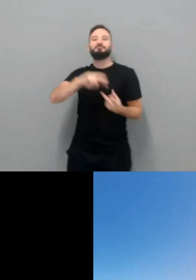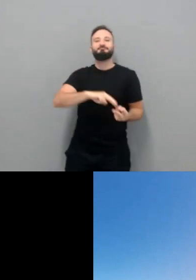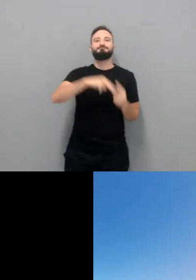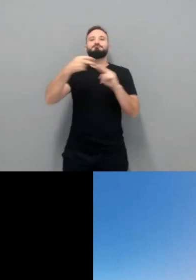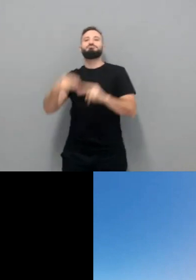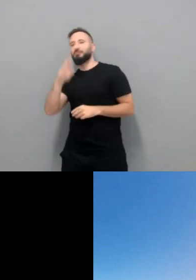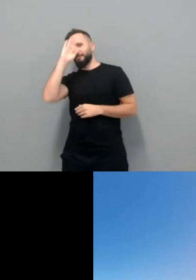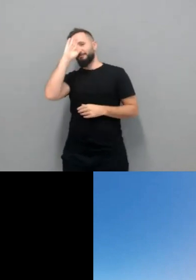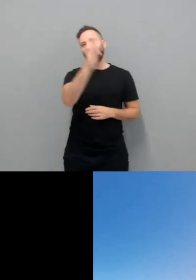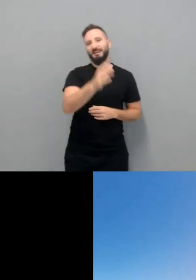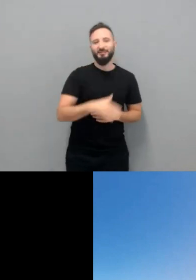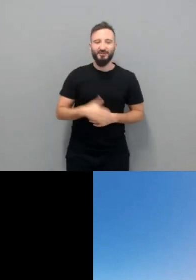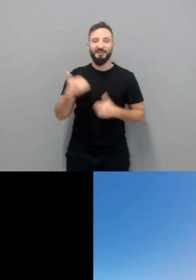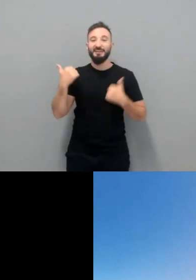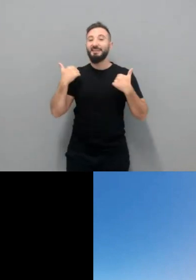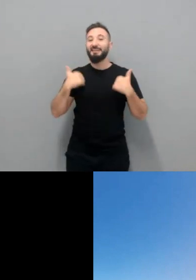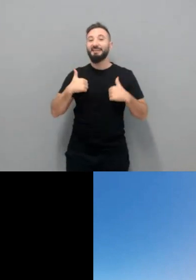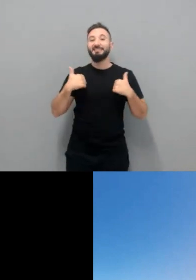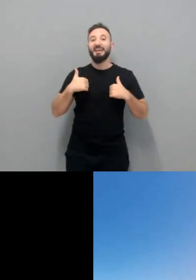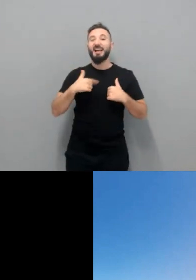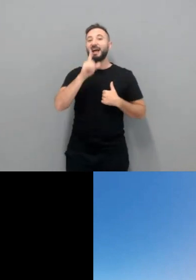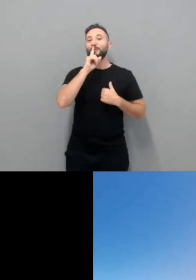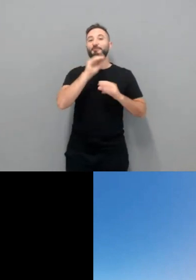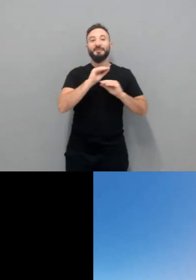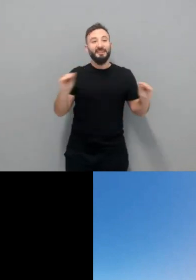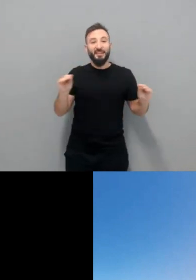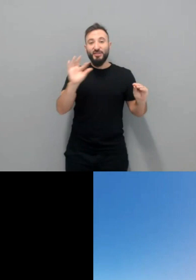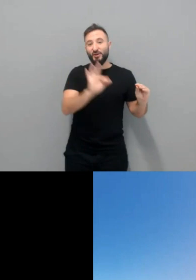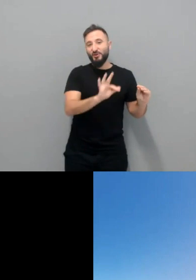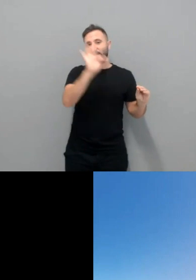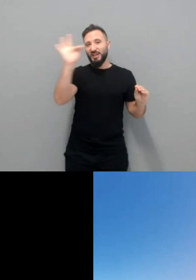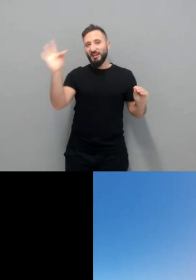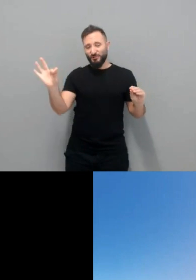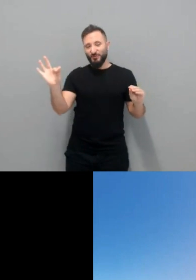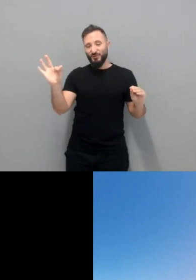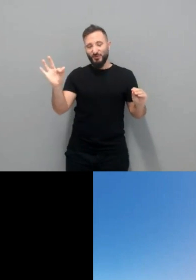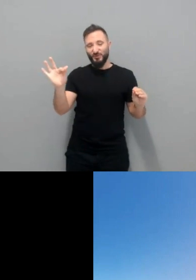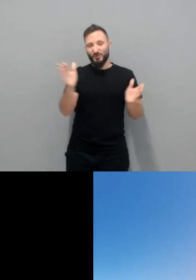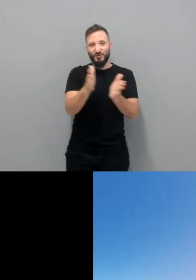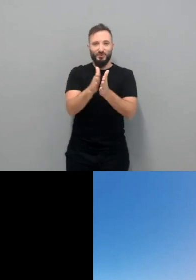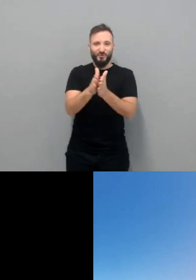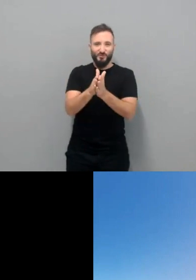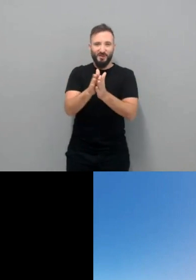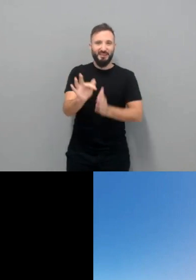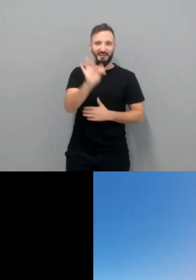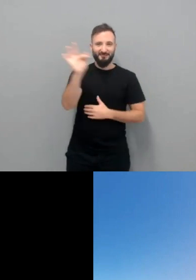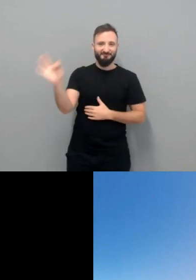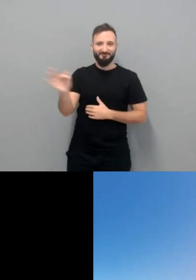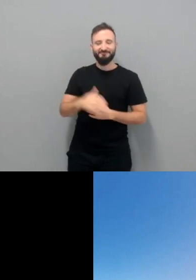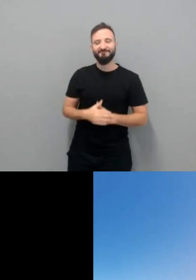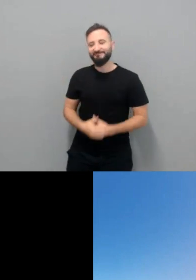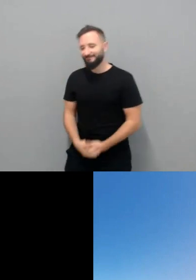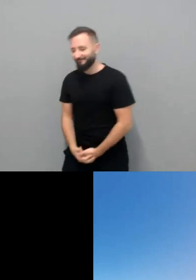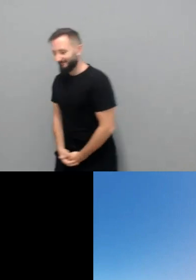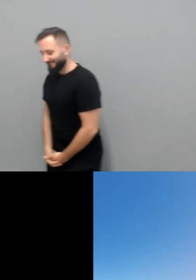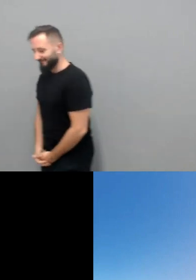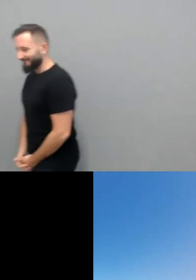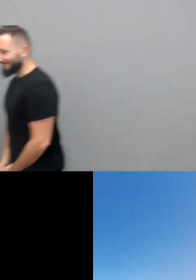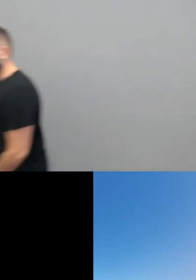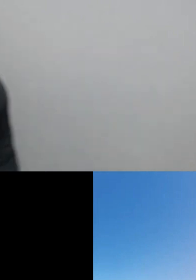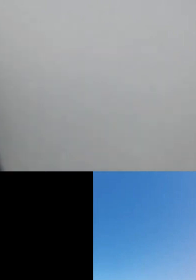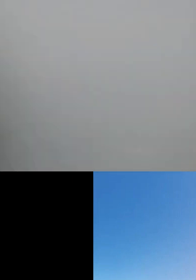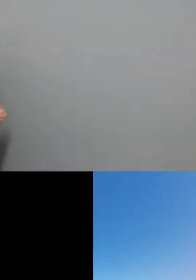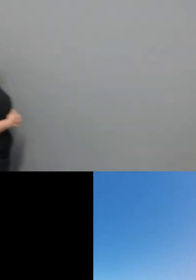que bastante tengo hoy. Ya me callo y te dejo todo el mando. Sol,